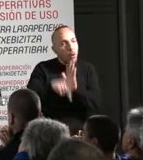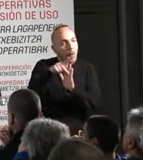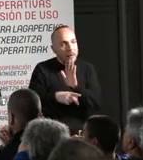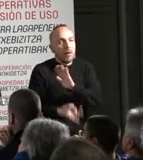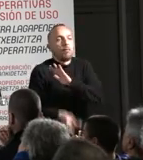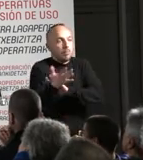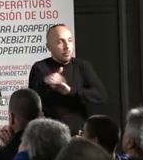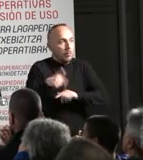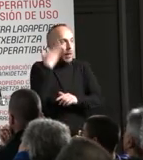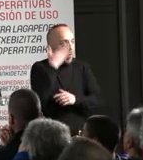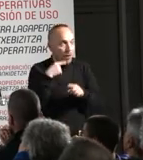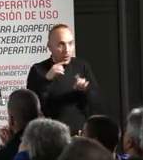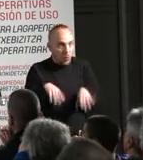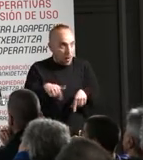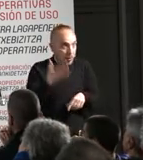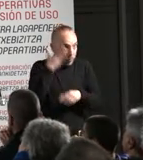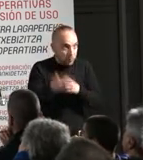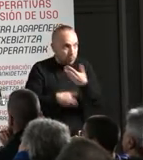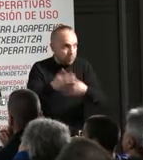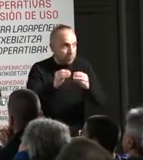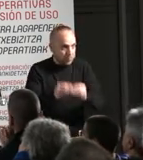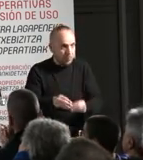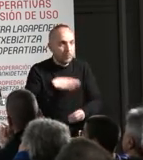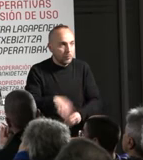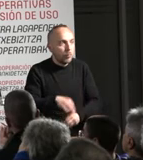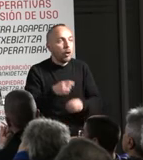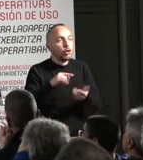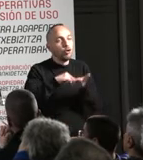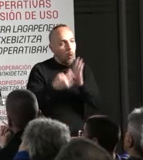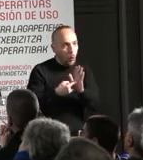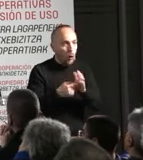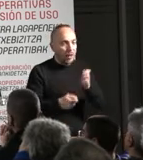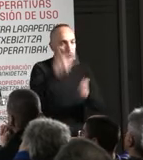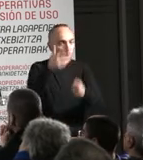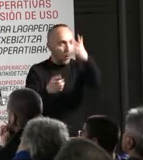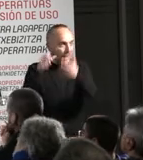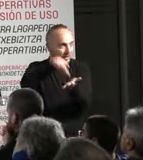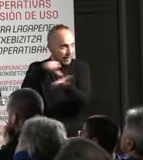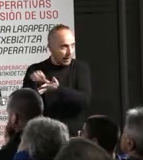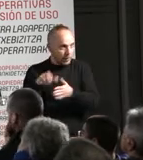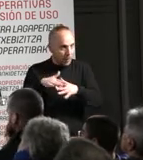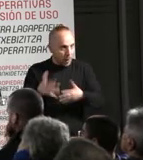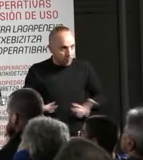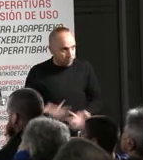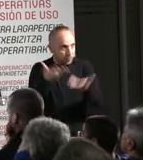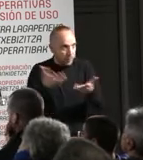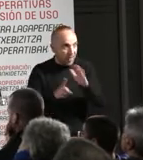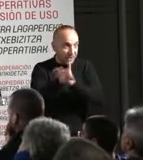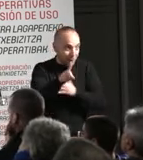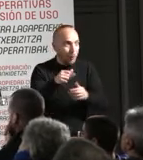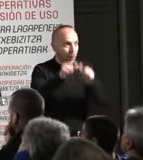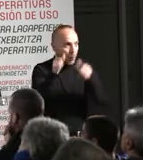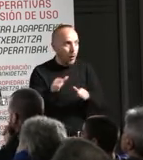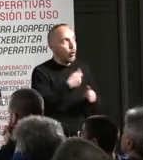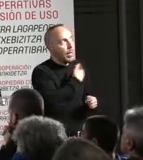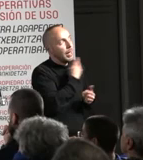desarrollar. Mejorar la financiación y las garantías. Adaptar soluciones urbanísticas que permitan el desarrollo del modelo y recabar apoyo e implicación institucional,